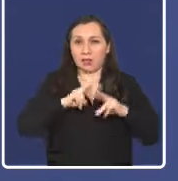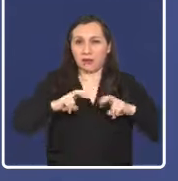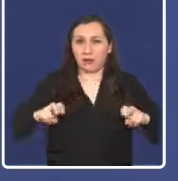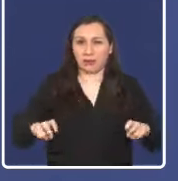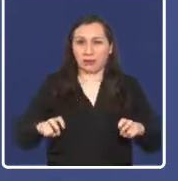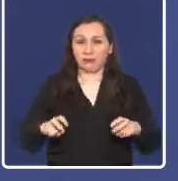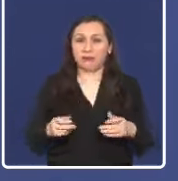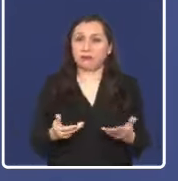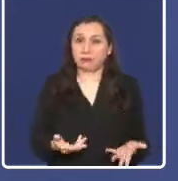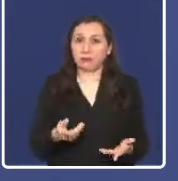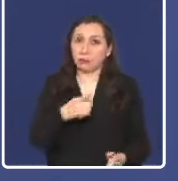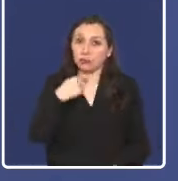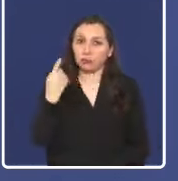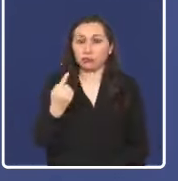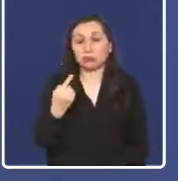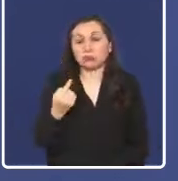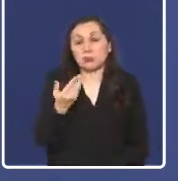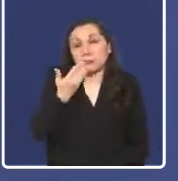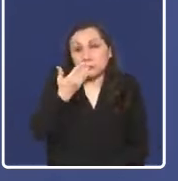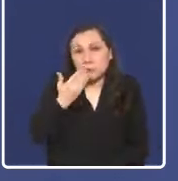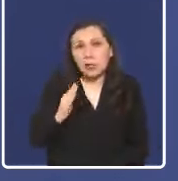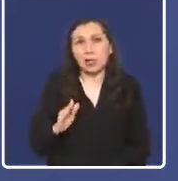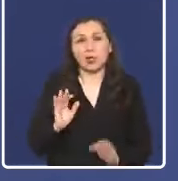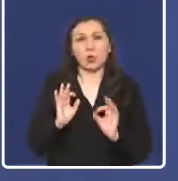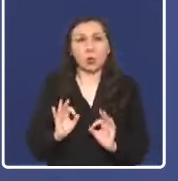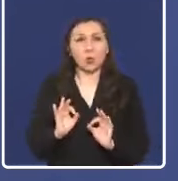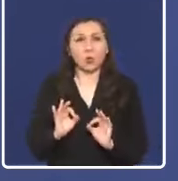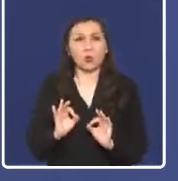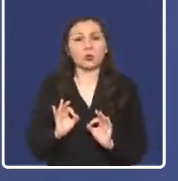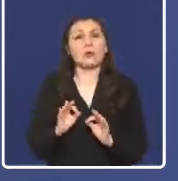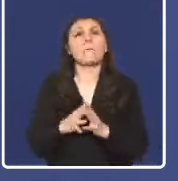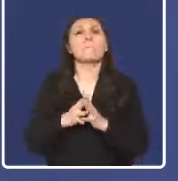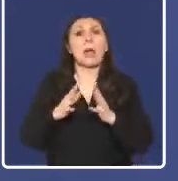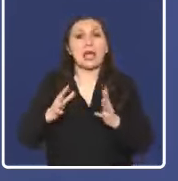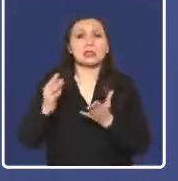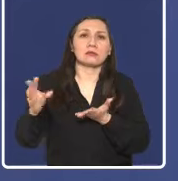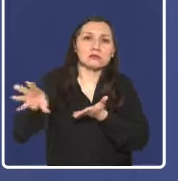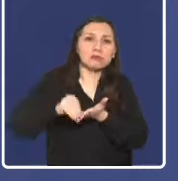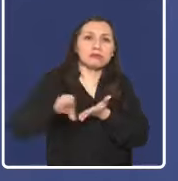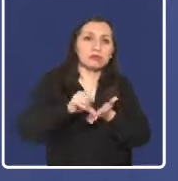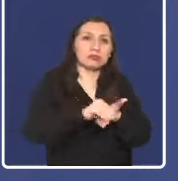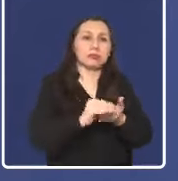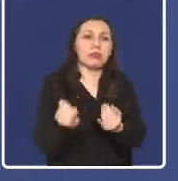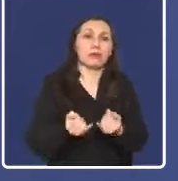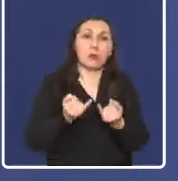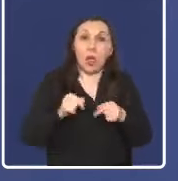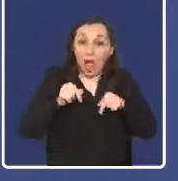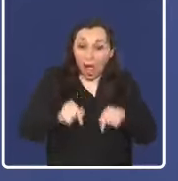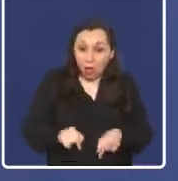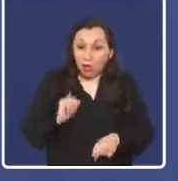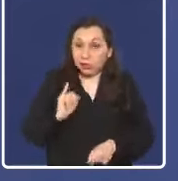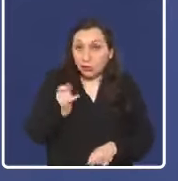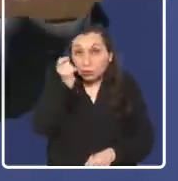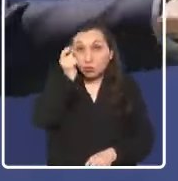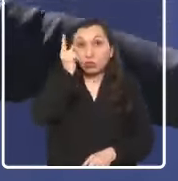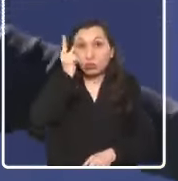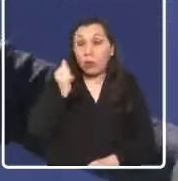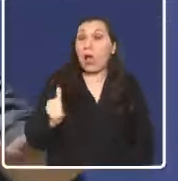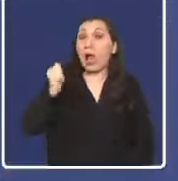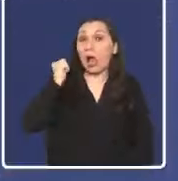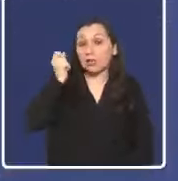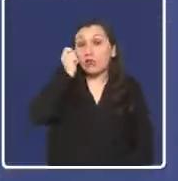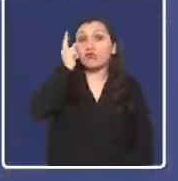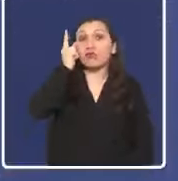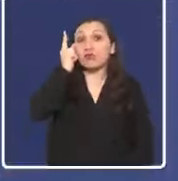por lo tanto, lo que nos pareció razonable era recabar más antecedentes. Con los antecedentes que hoy día conocemos y que conocimos el día de